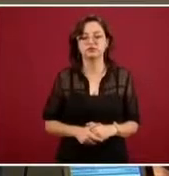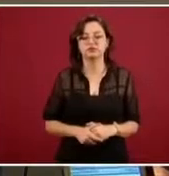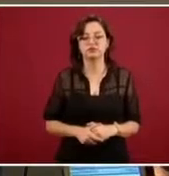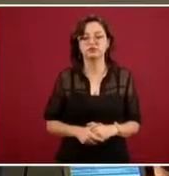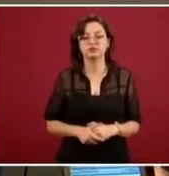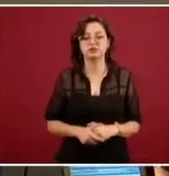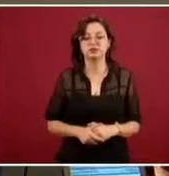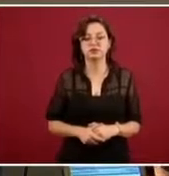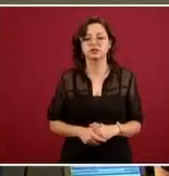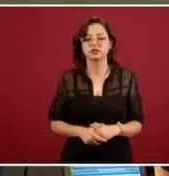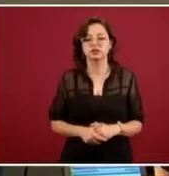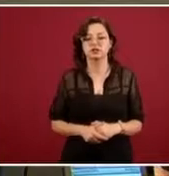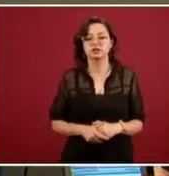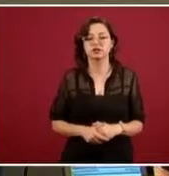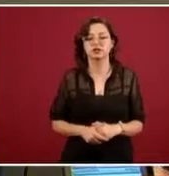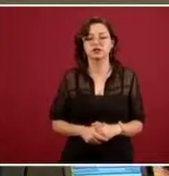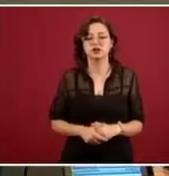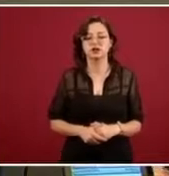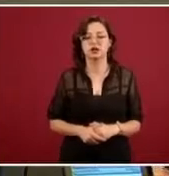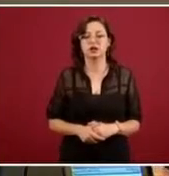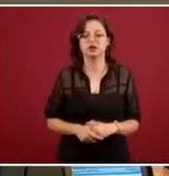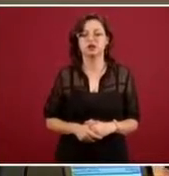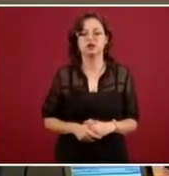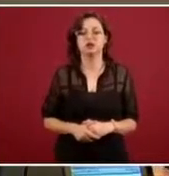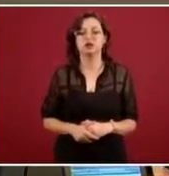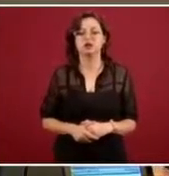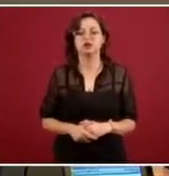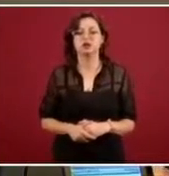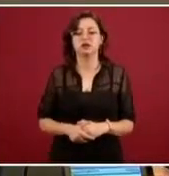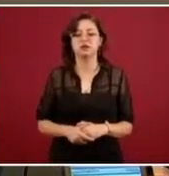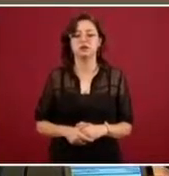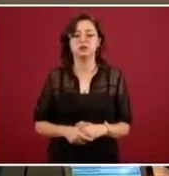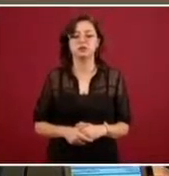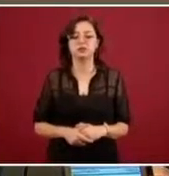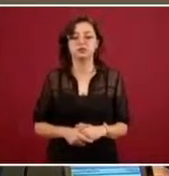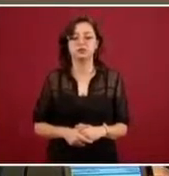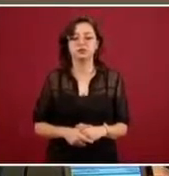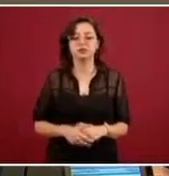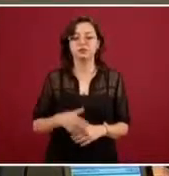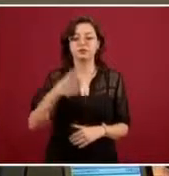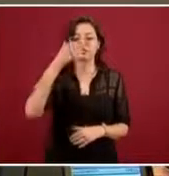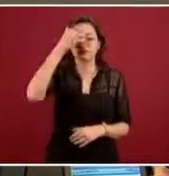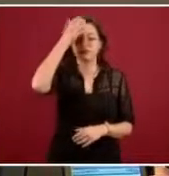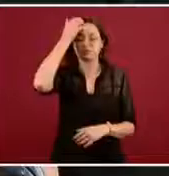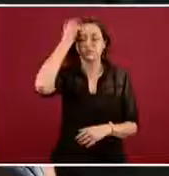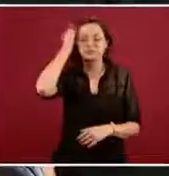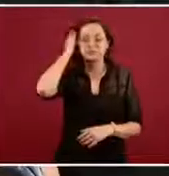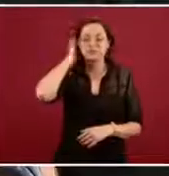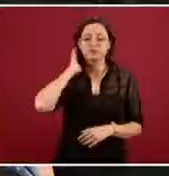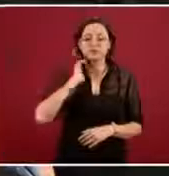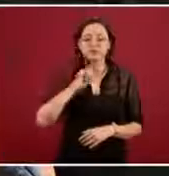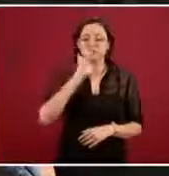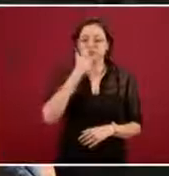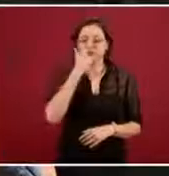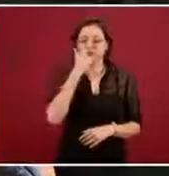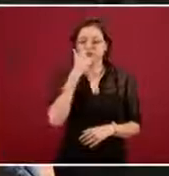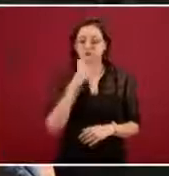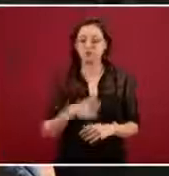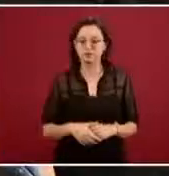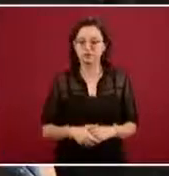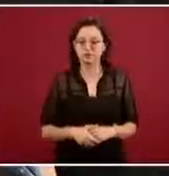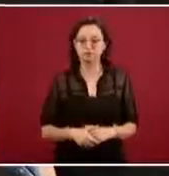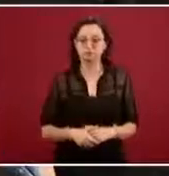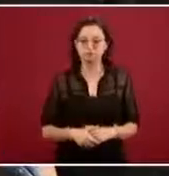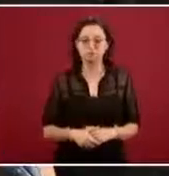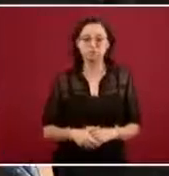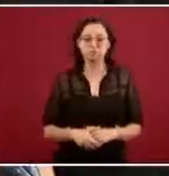Ya está el video. ¿Se realiza frente al caos que luego se puede ver en algunos hospitales? ¿Hay algún protocolo? ¿Cómo